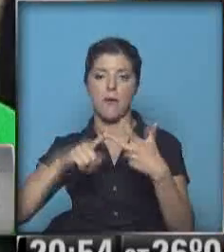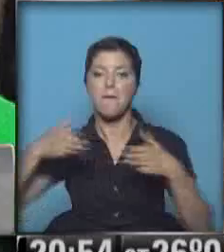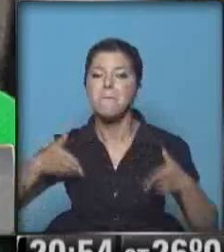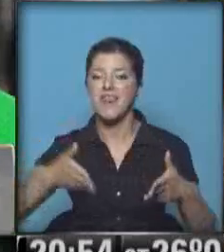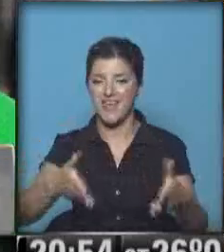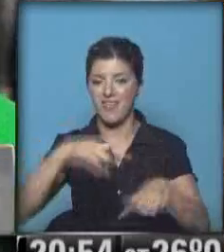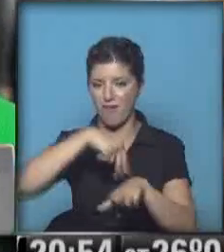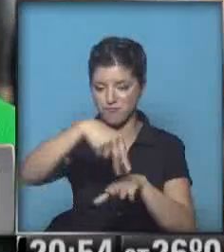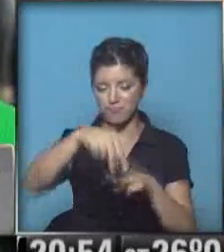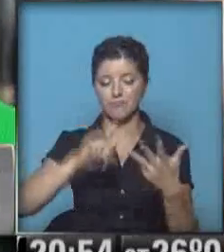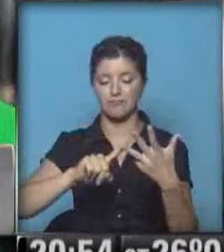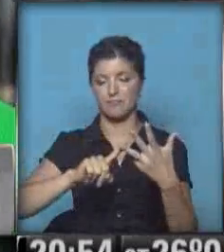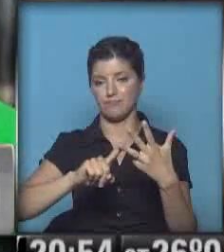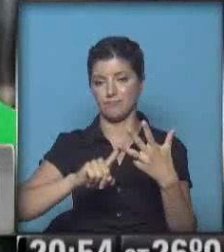veredas.